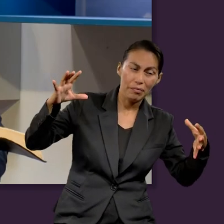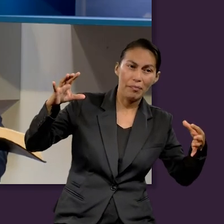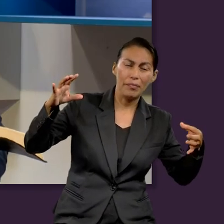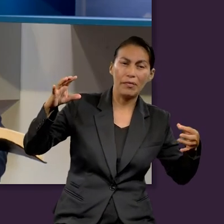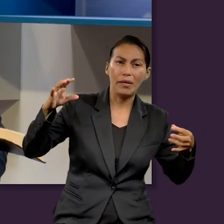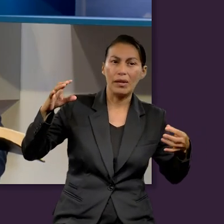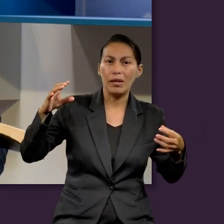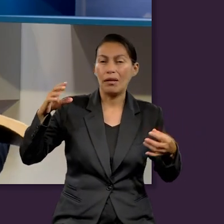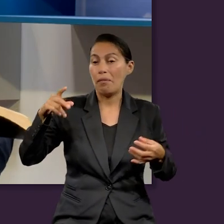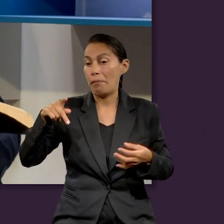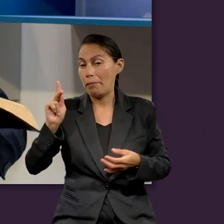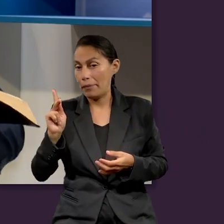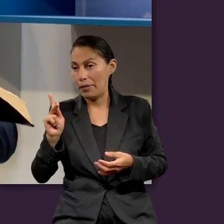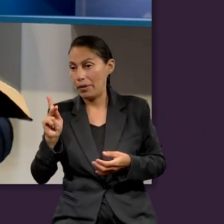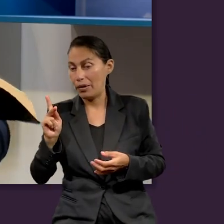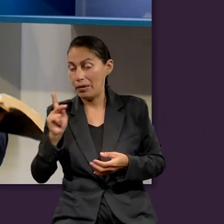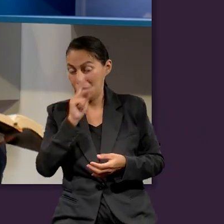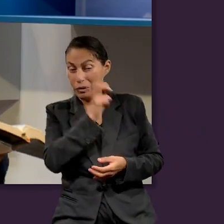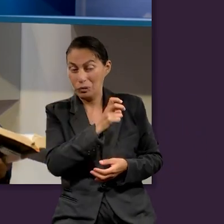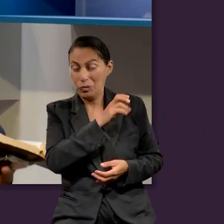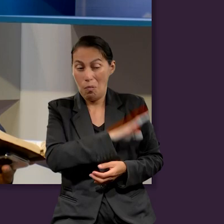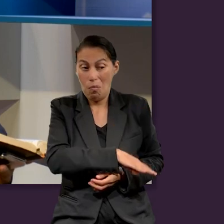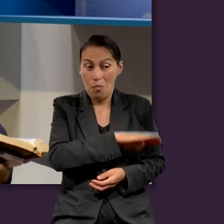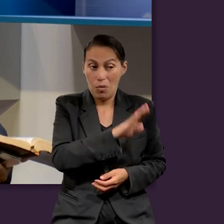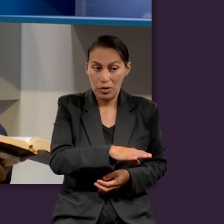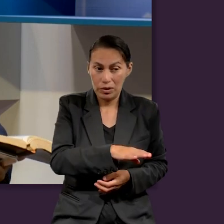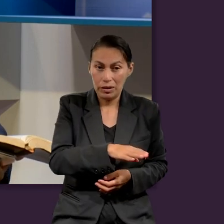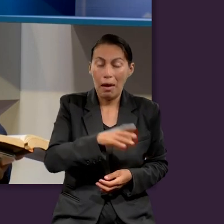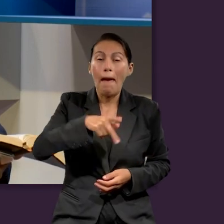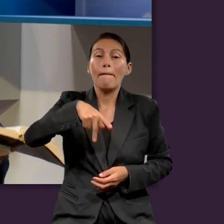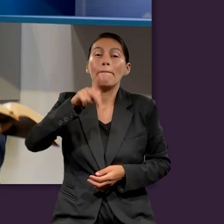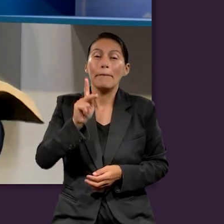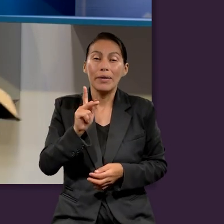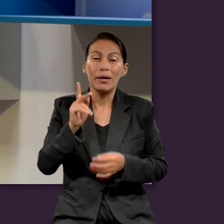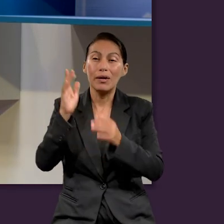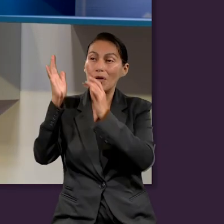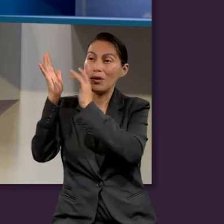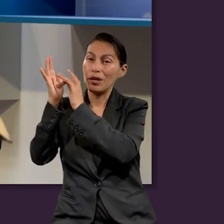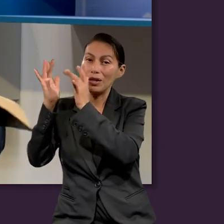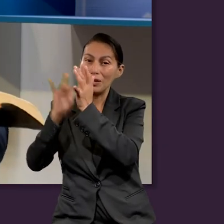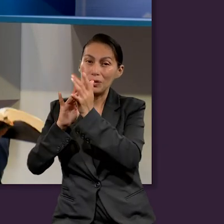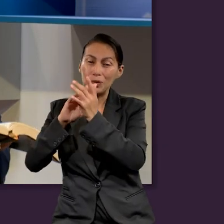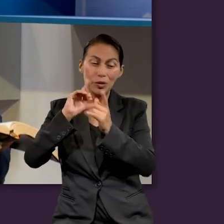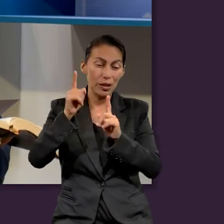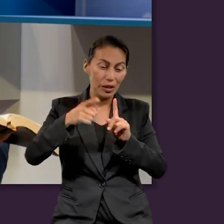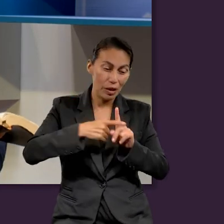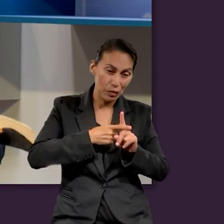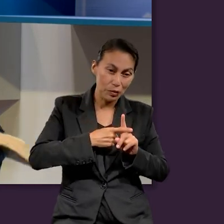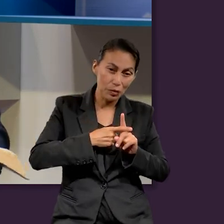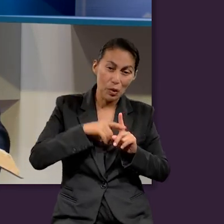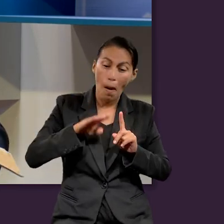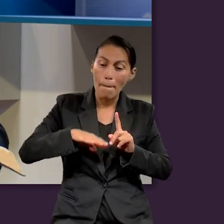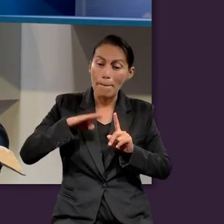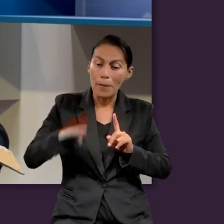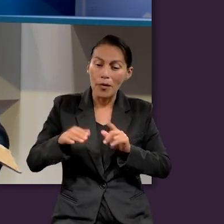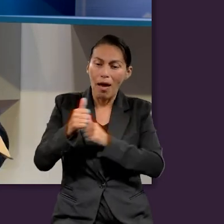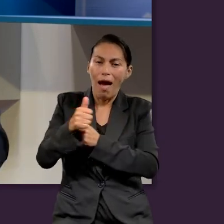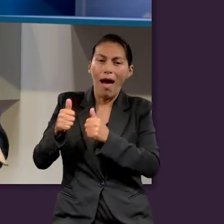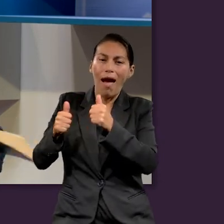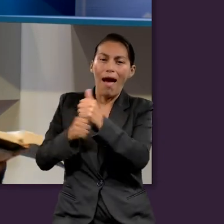Dios es la muerte Pero Jesús sobre la cruz murió